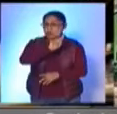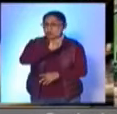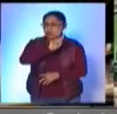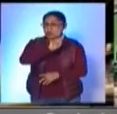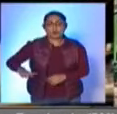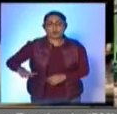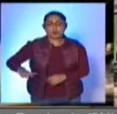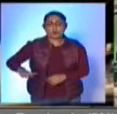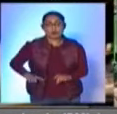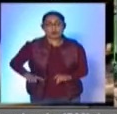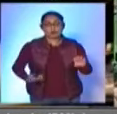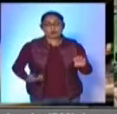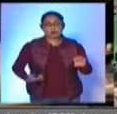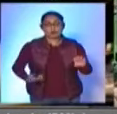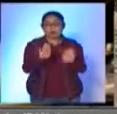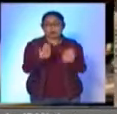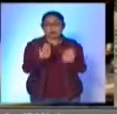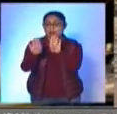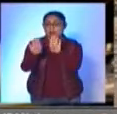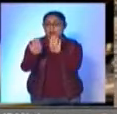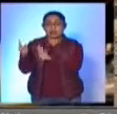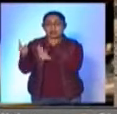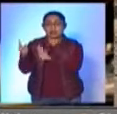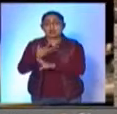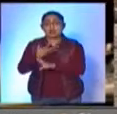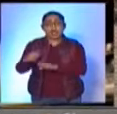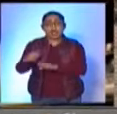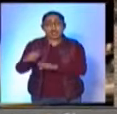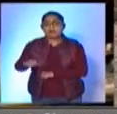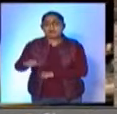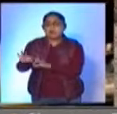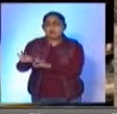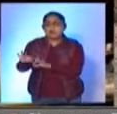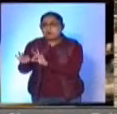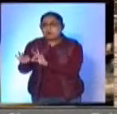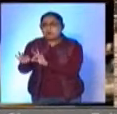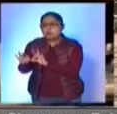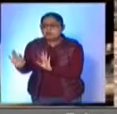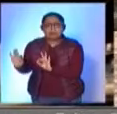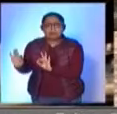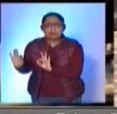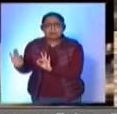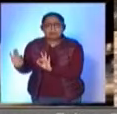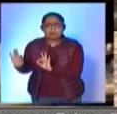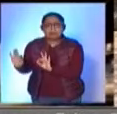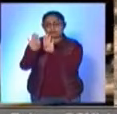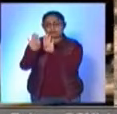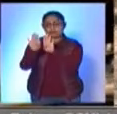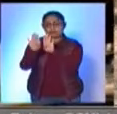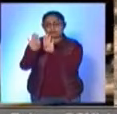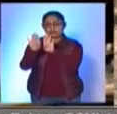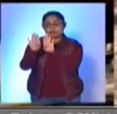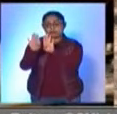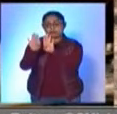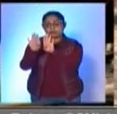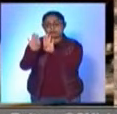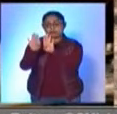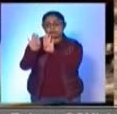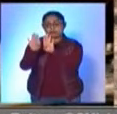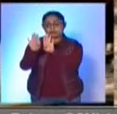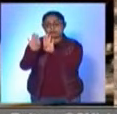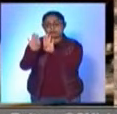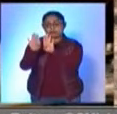Estado que realizan actividades no esenciales a partir de hoy, y aprovecho para